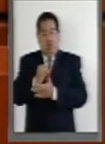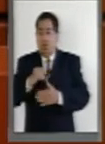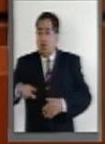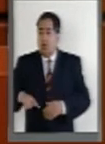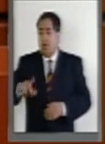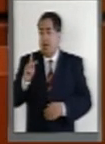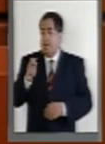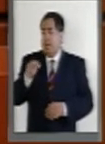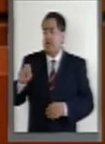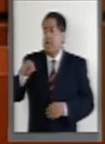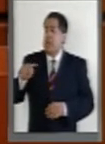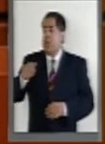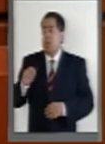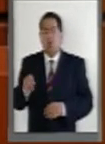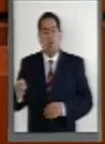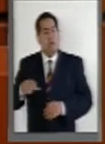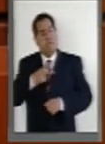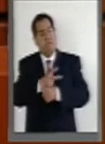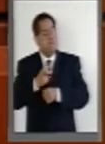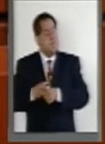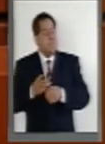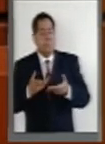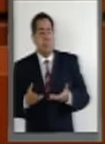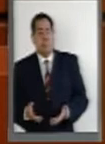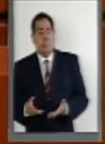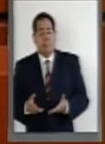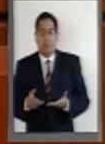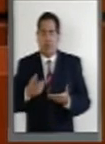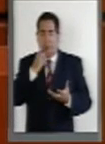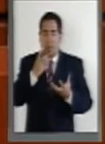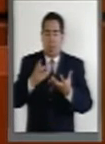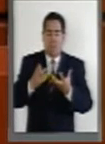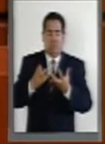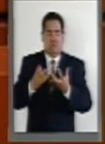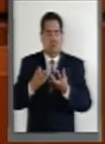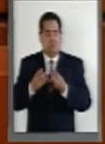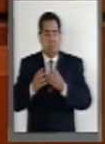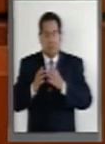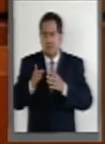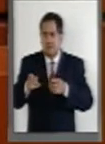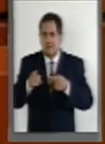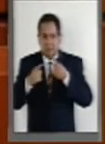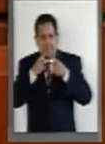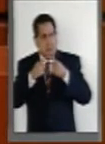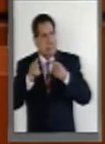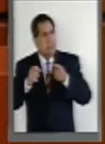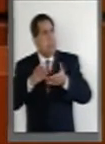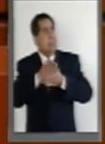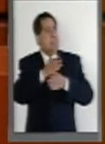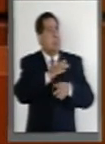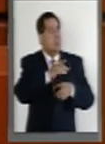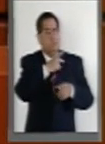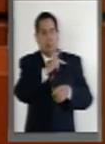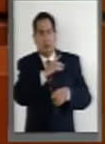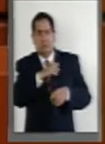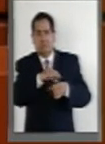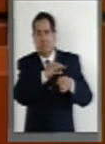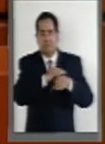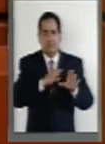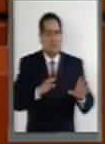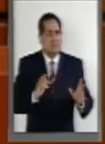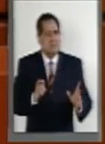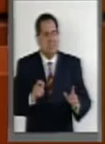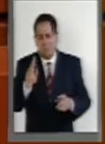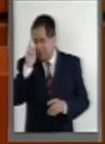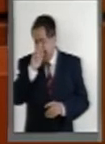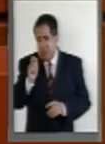Nieto de intervenir en la contienda presidencial interna de Estados Unidos, sino la